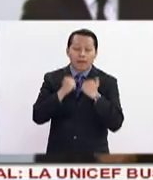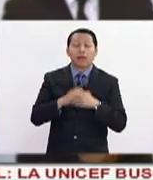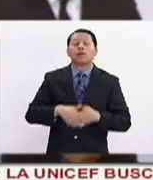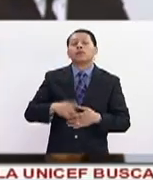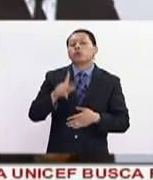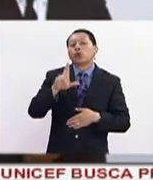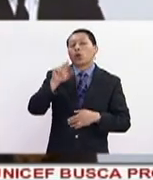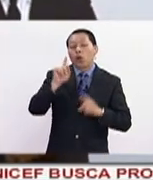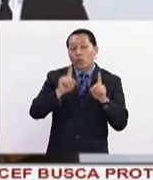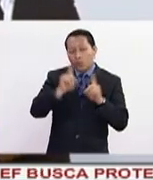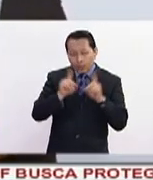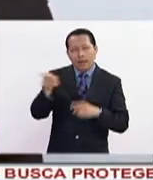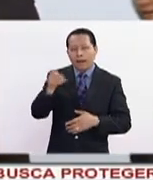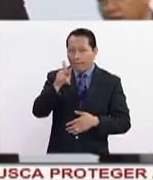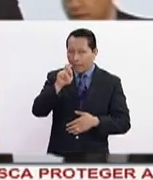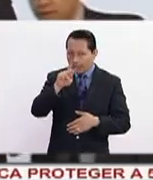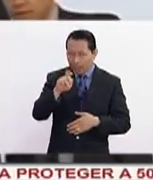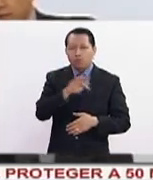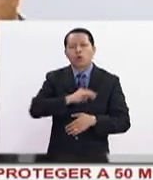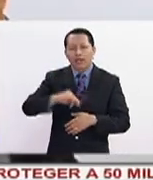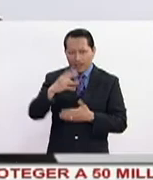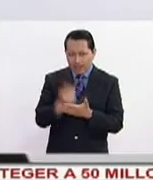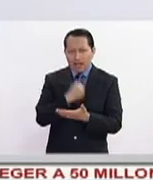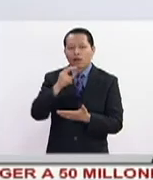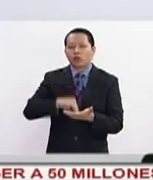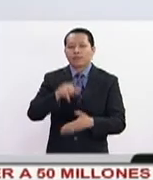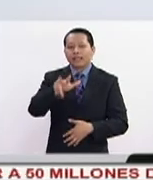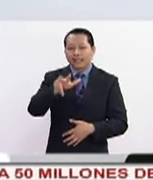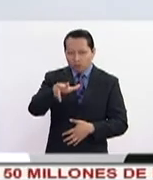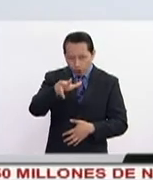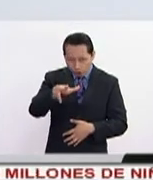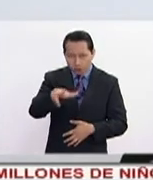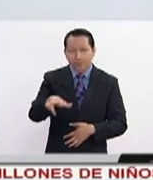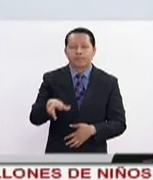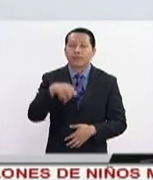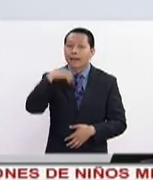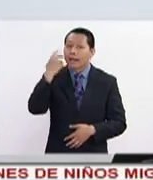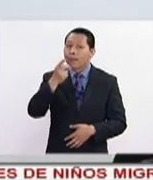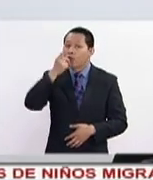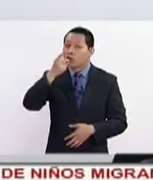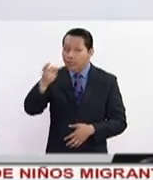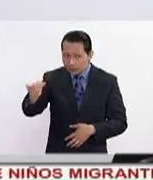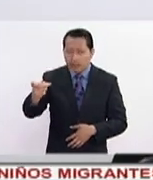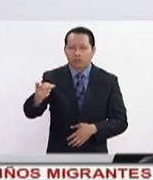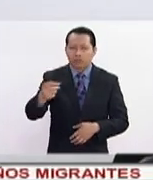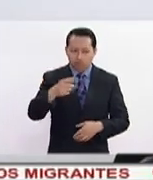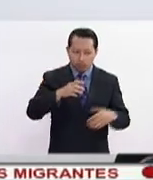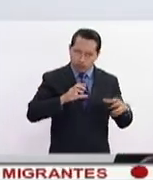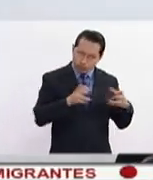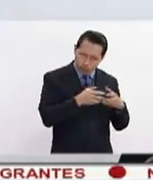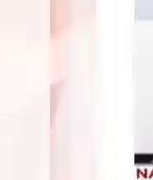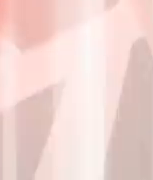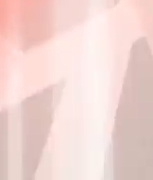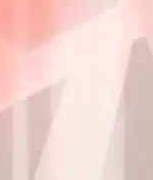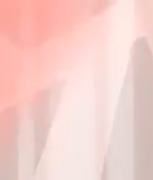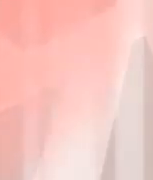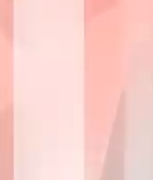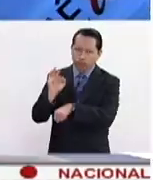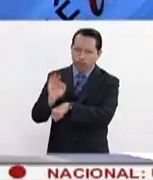competitiva para ganar la elección del 2018. Te queremos refrendar nuestro compromiso.